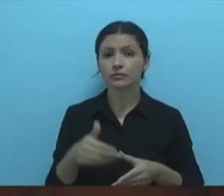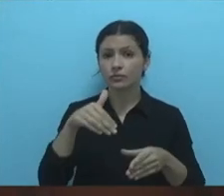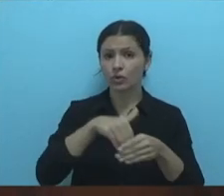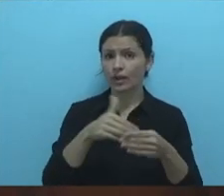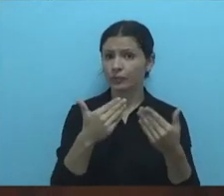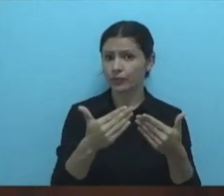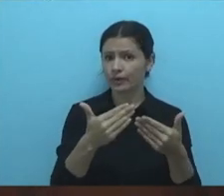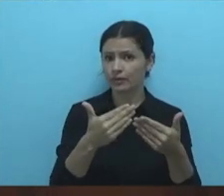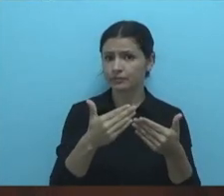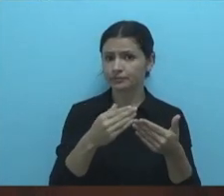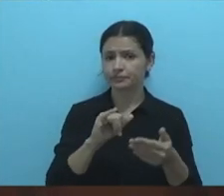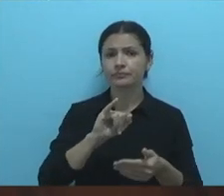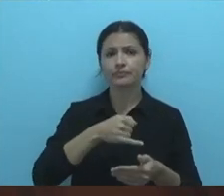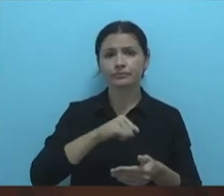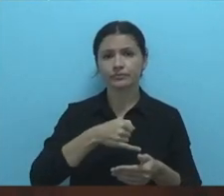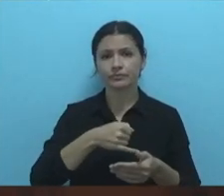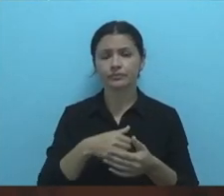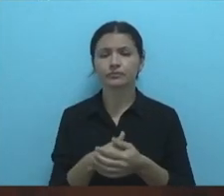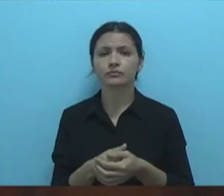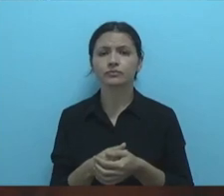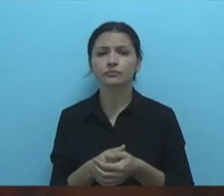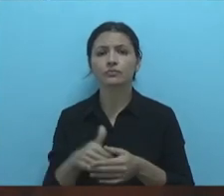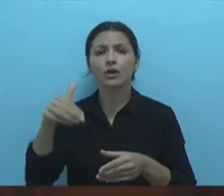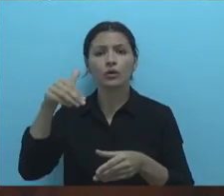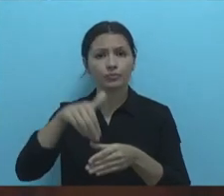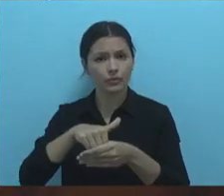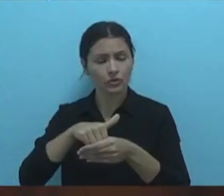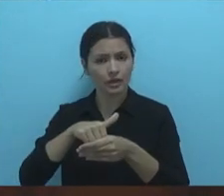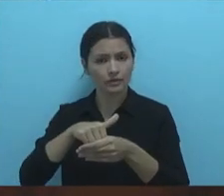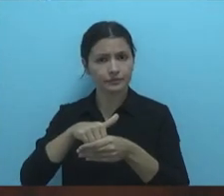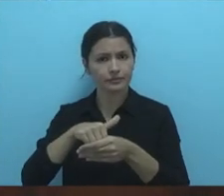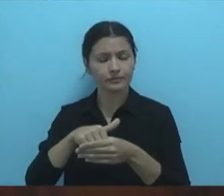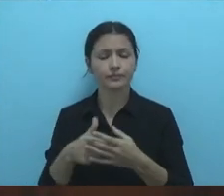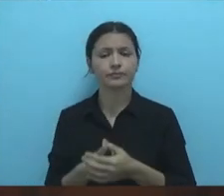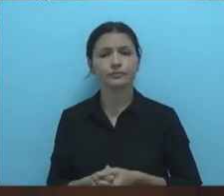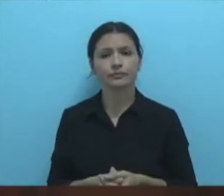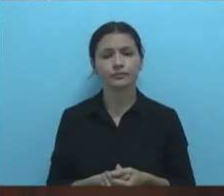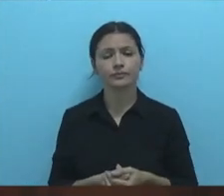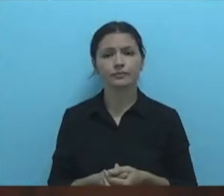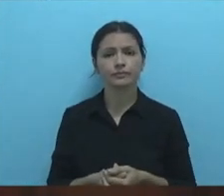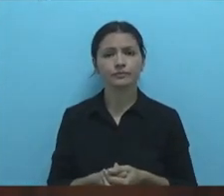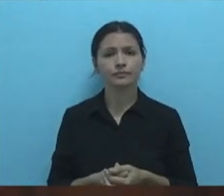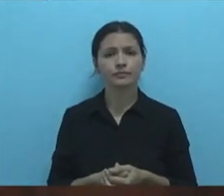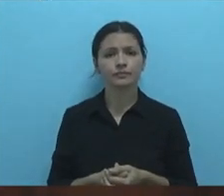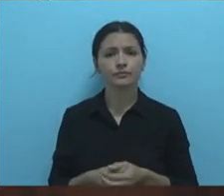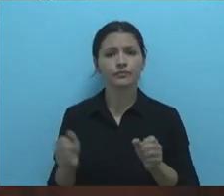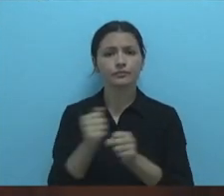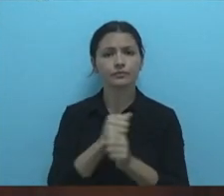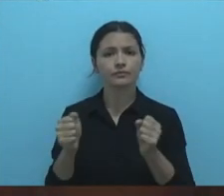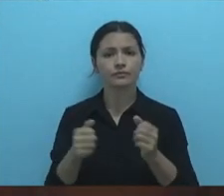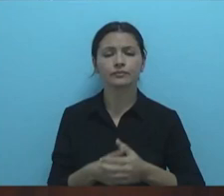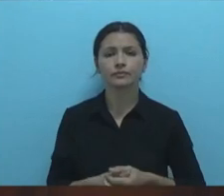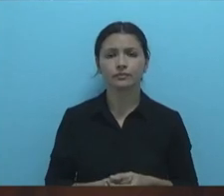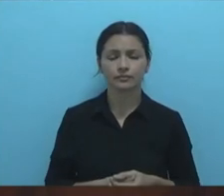a votación resulta aprobado a consideración el proyecto de comunicación a votación resulta